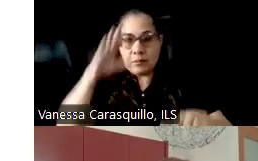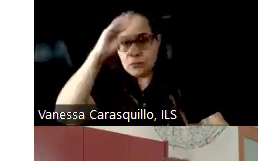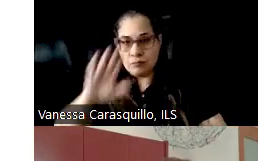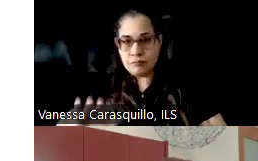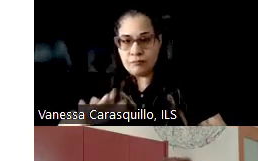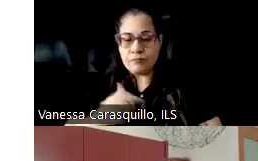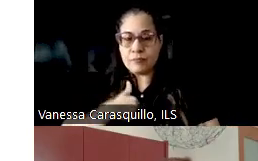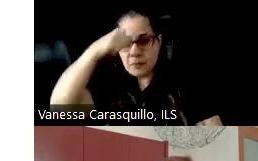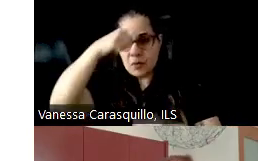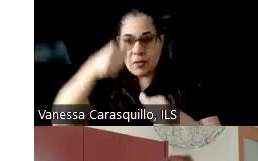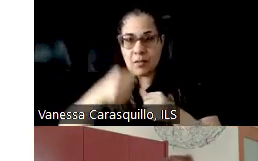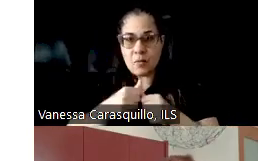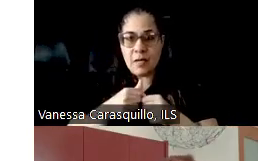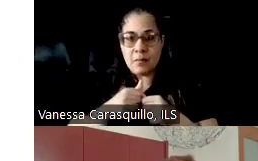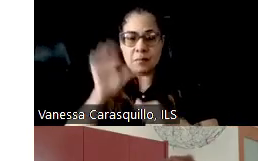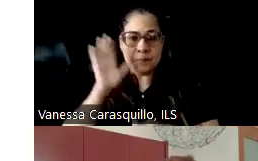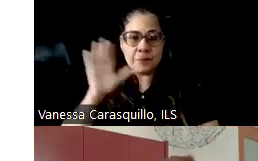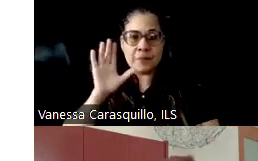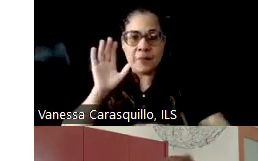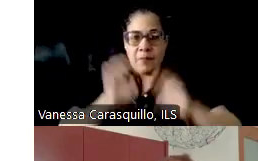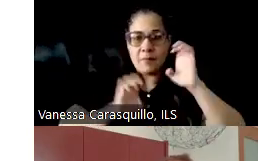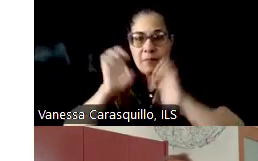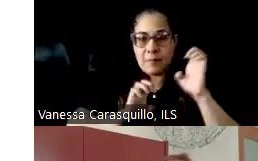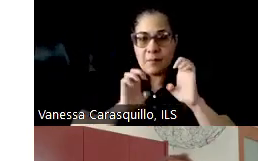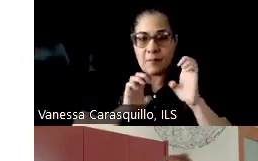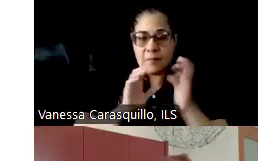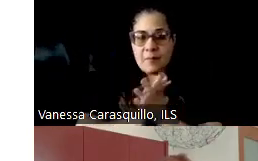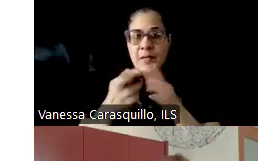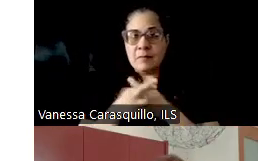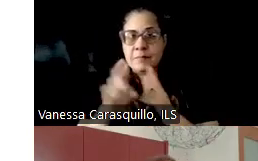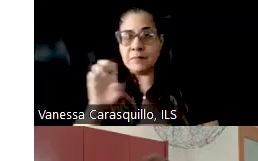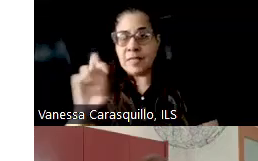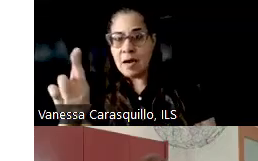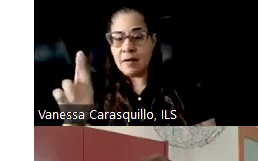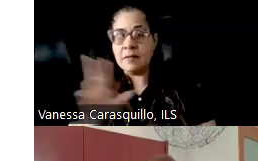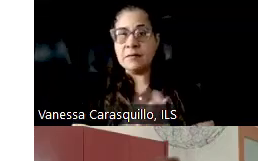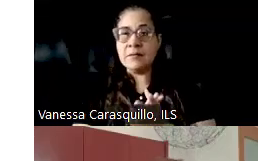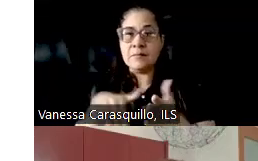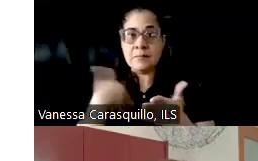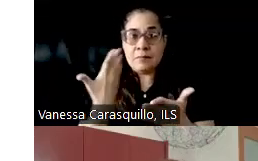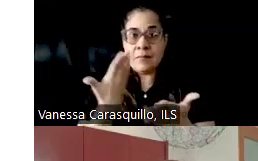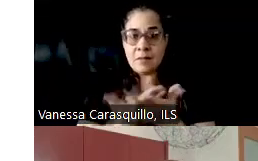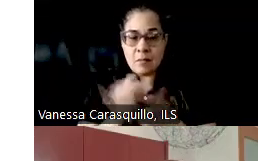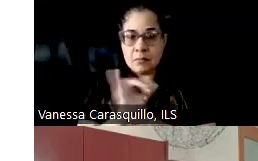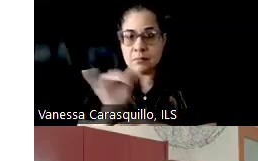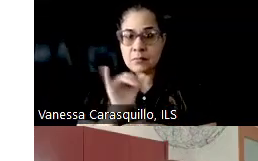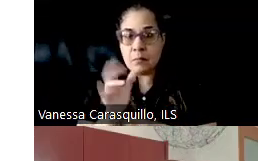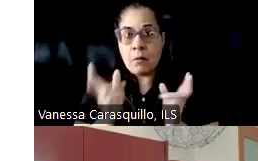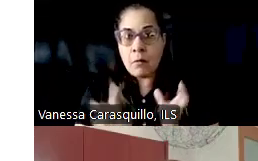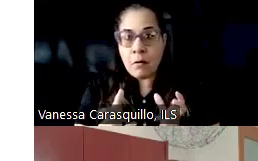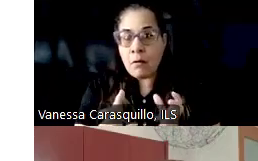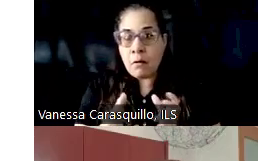recuerdo una vez evaluar en la sala de emergencia un niño que llegó catatónico. Y